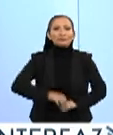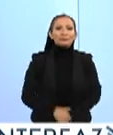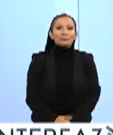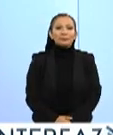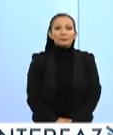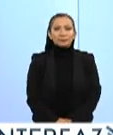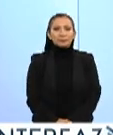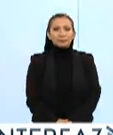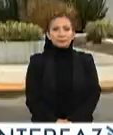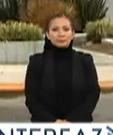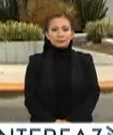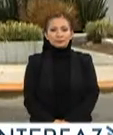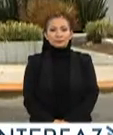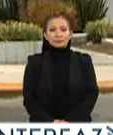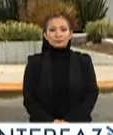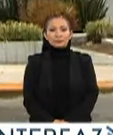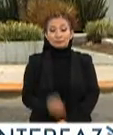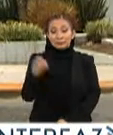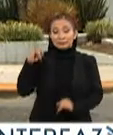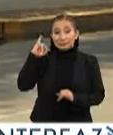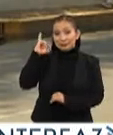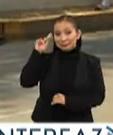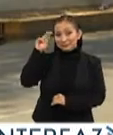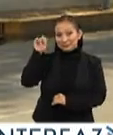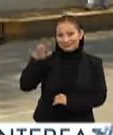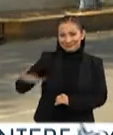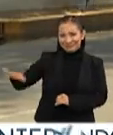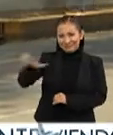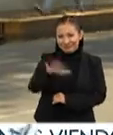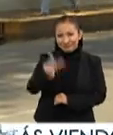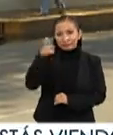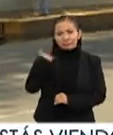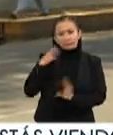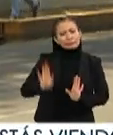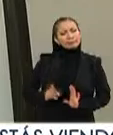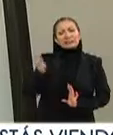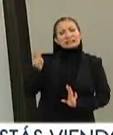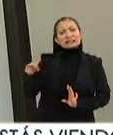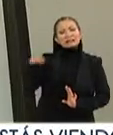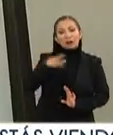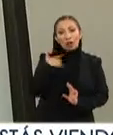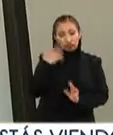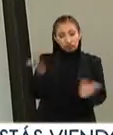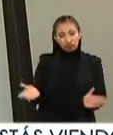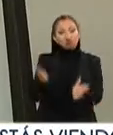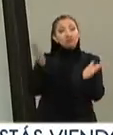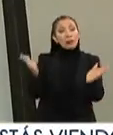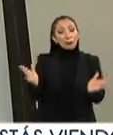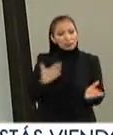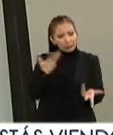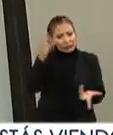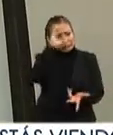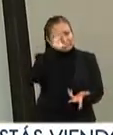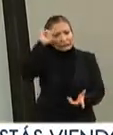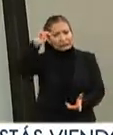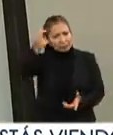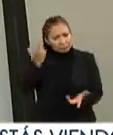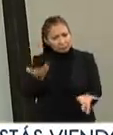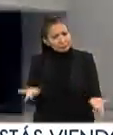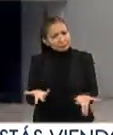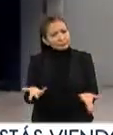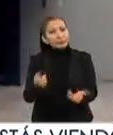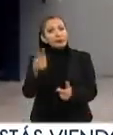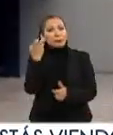actividades. El Instituto Politécnico Nacional se ha caracterizado por ser un gran promotor e impulsor de la ciencia y la